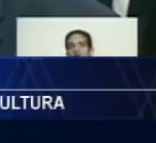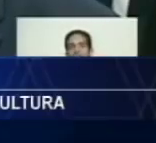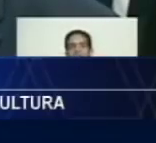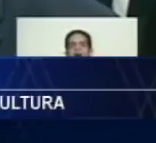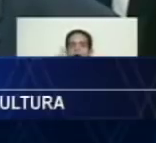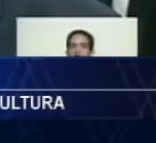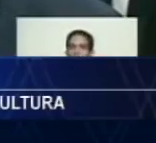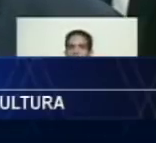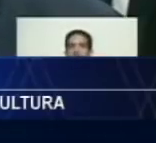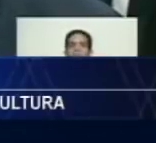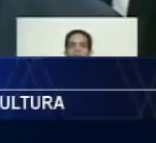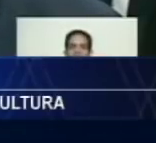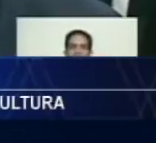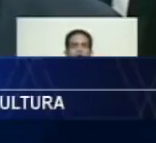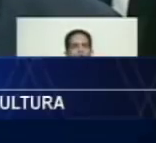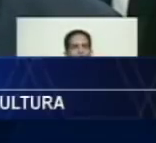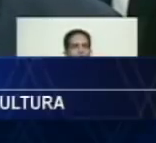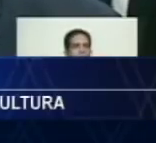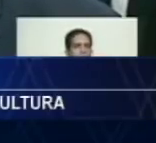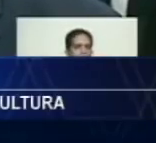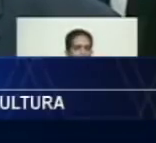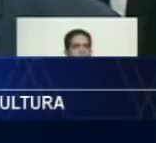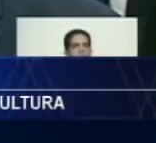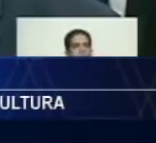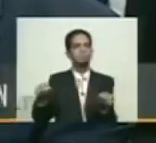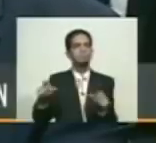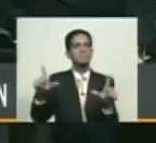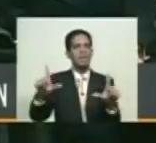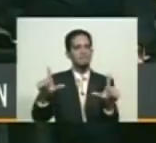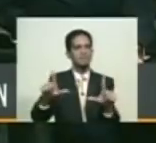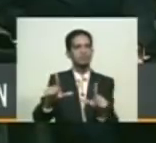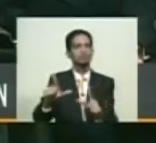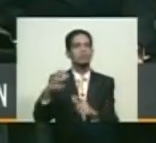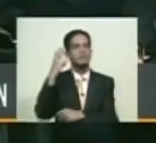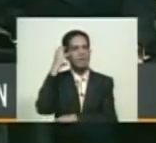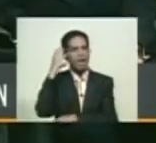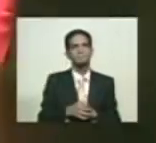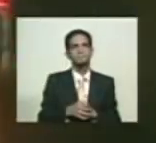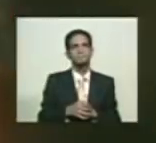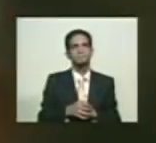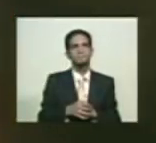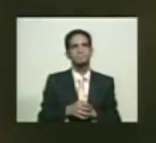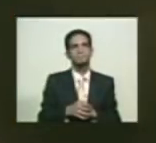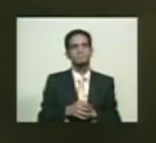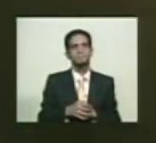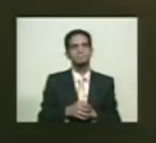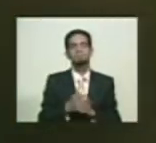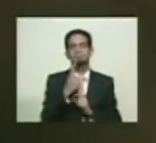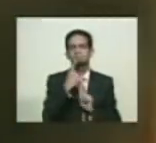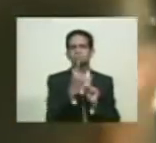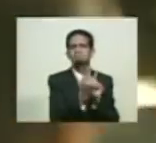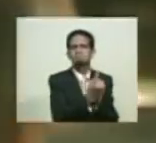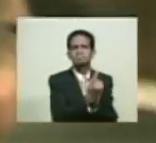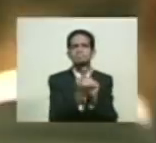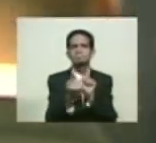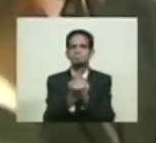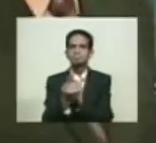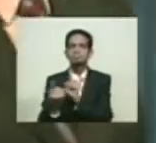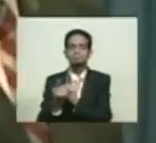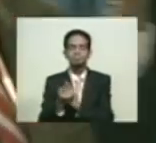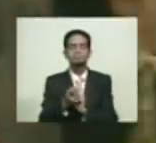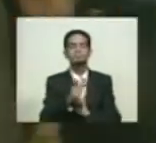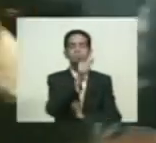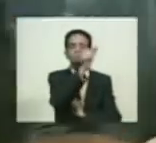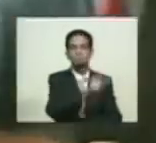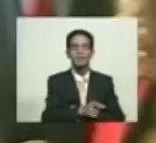Venevisión, para emisoras de radio que también están en esa situación. El jefe del Estado planteó la creación de una planta